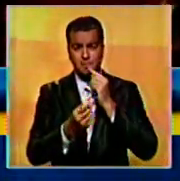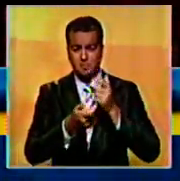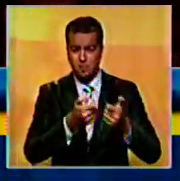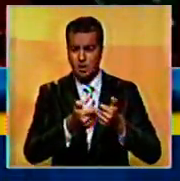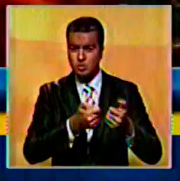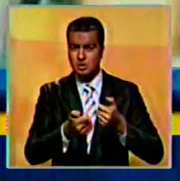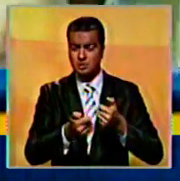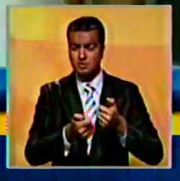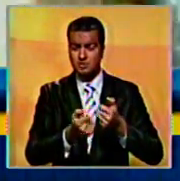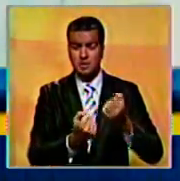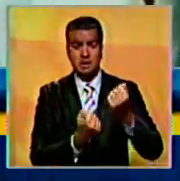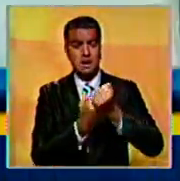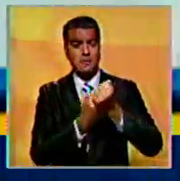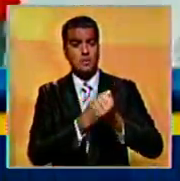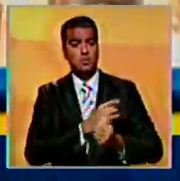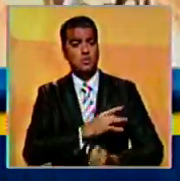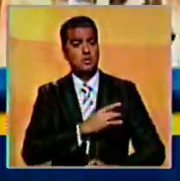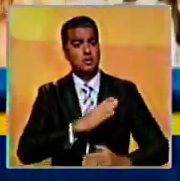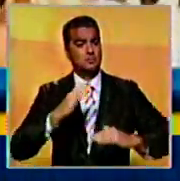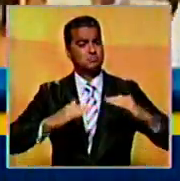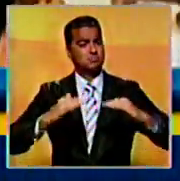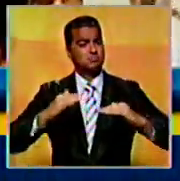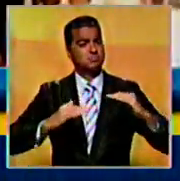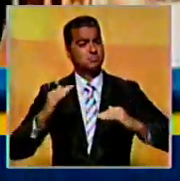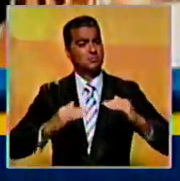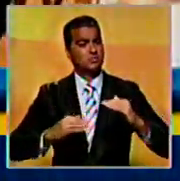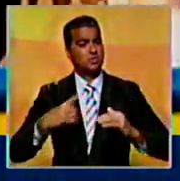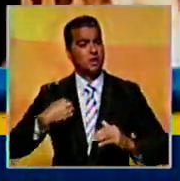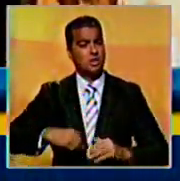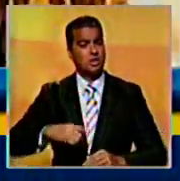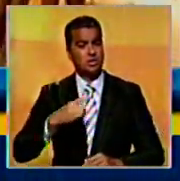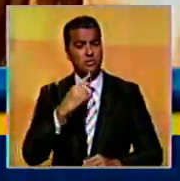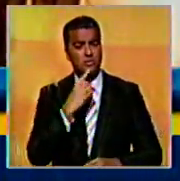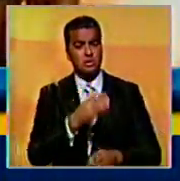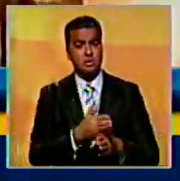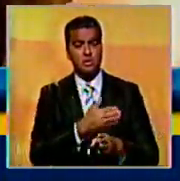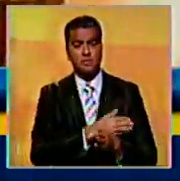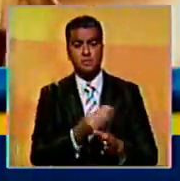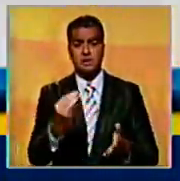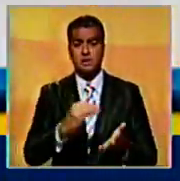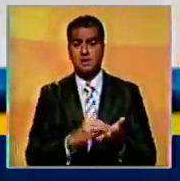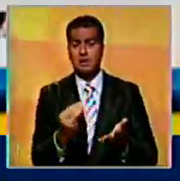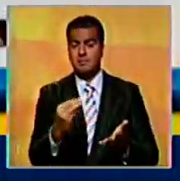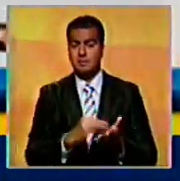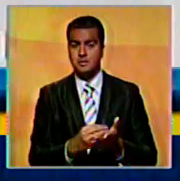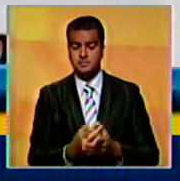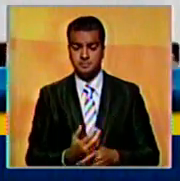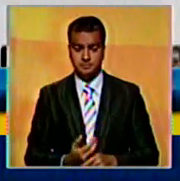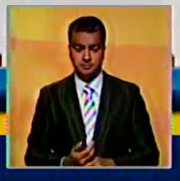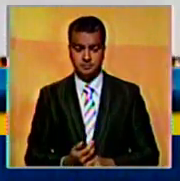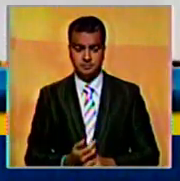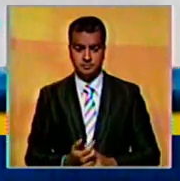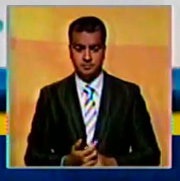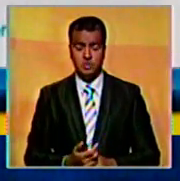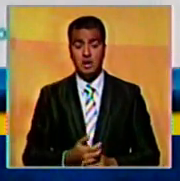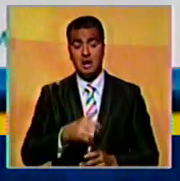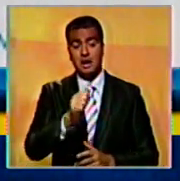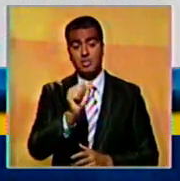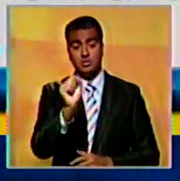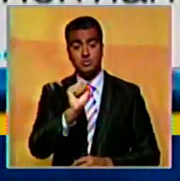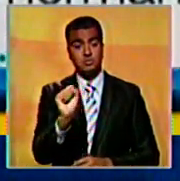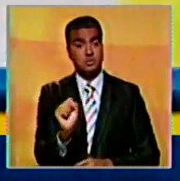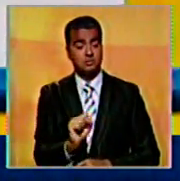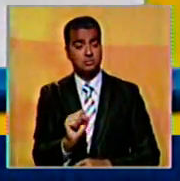apoyo a los chilenos tras el fuerte terremoto que sufrieron y sus posteriores réplicas. Tal es el caso de artistas como